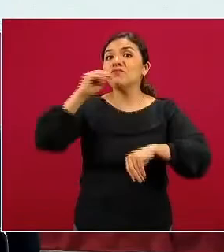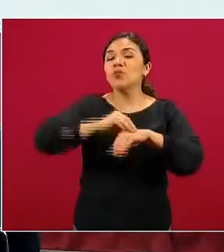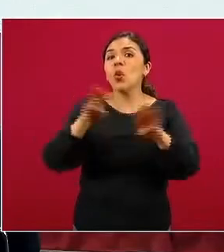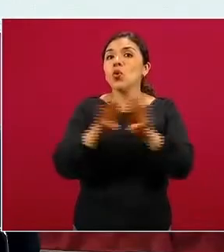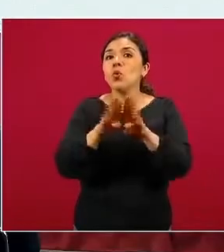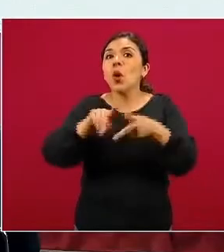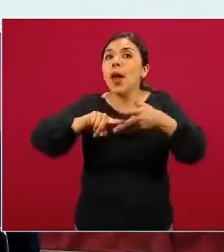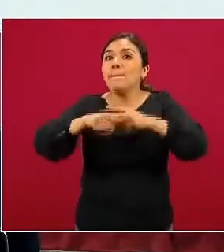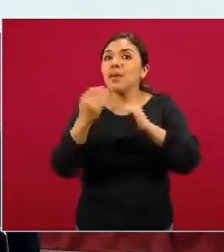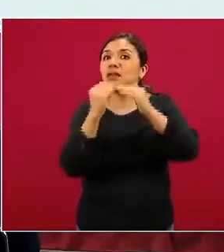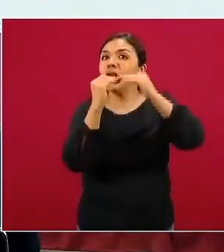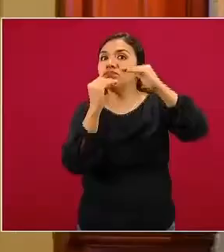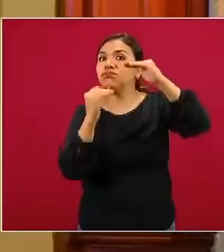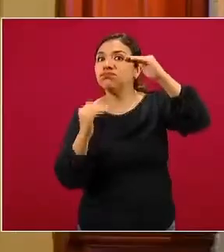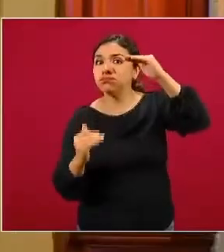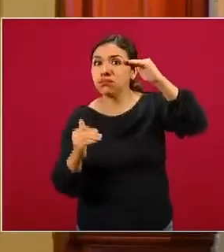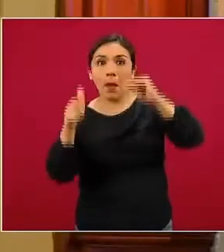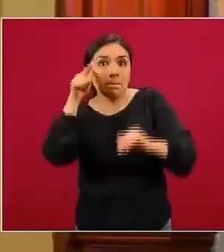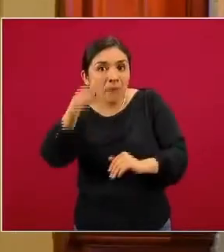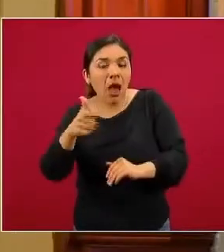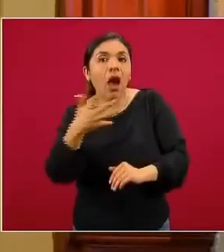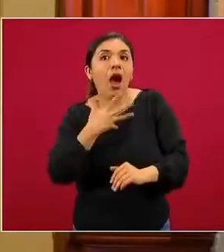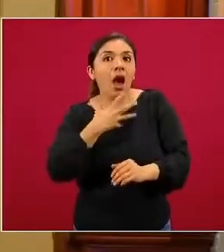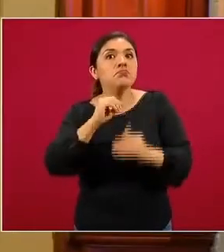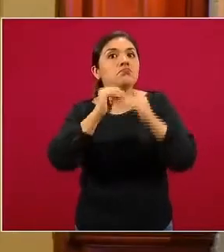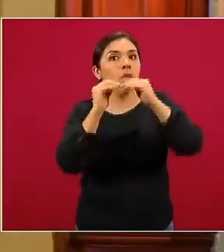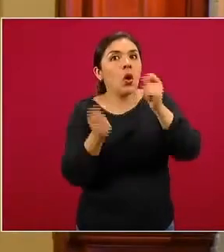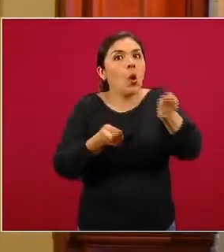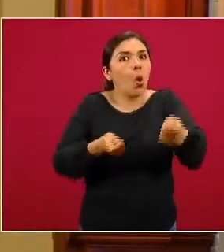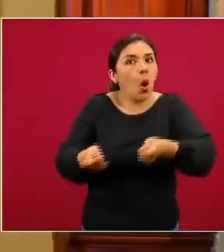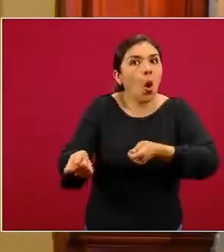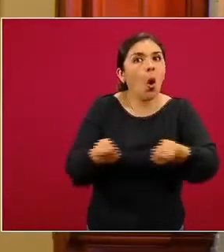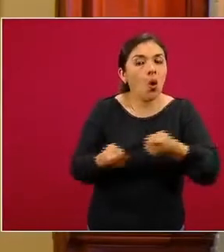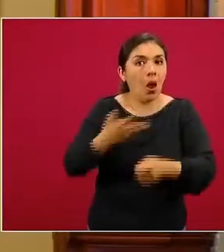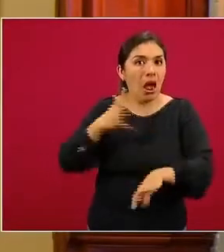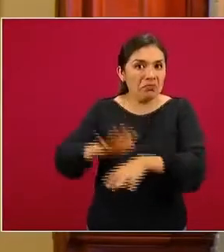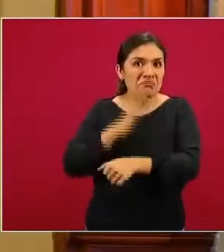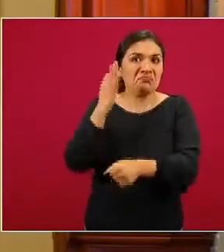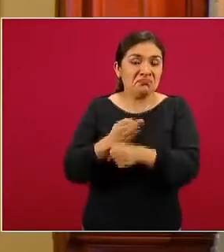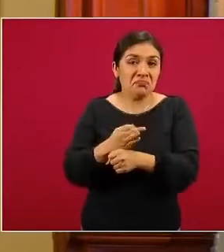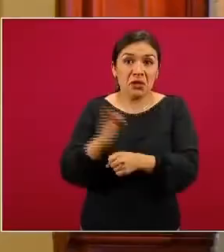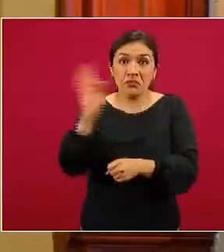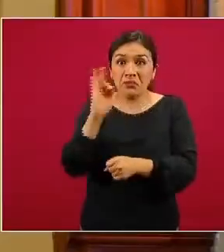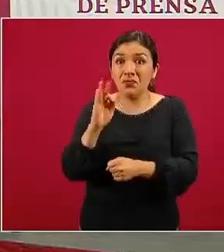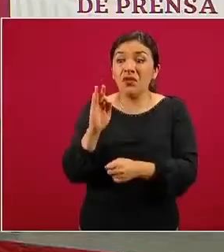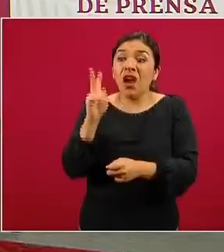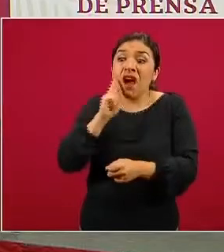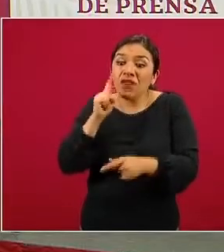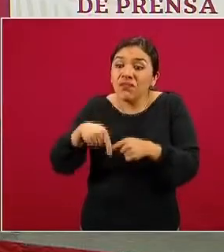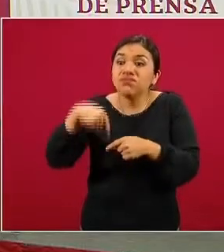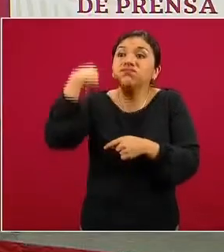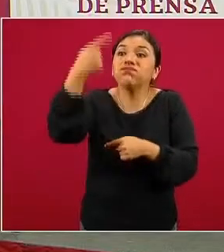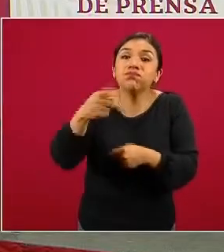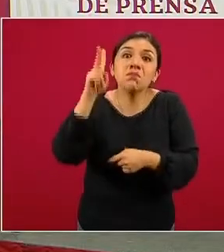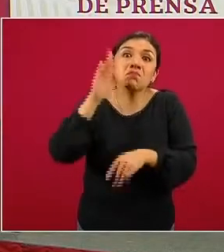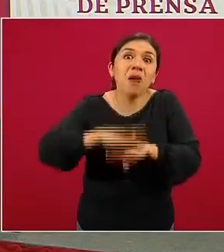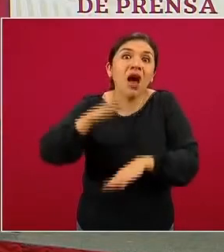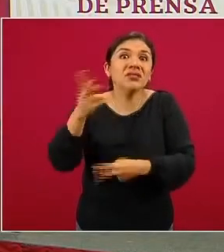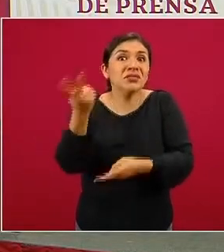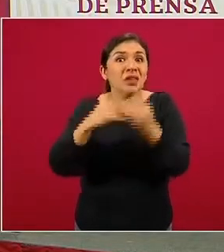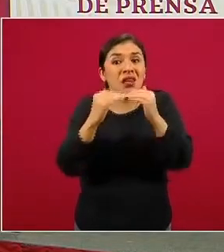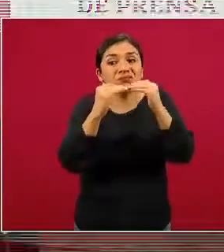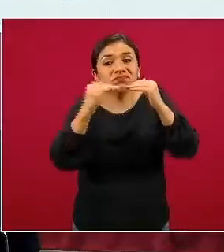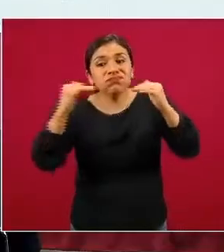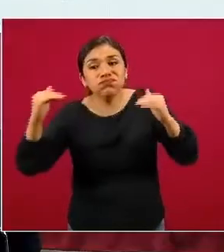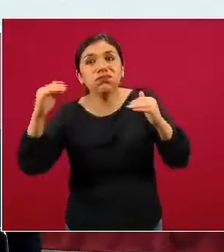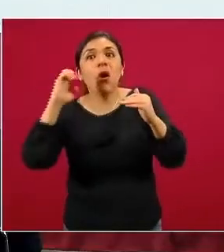periodo de descenso y pudiera evidenciarse algún tipo de control. Lógicamente esto si no viniera más adelante alguna meseta o esta